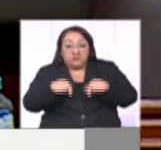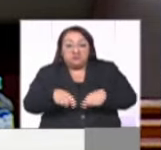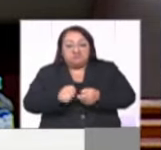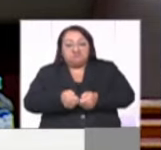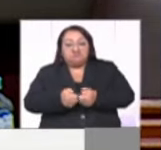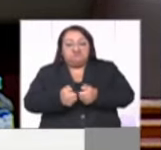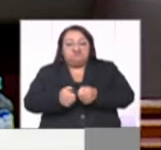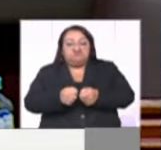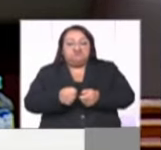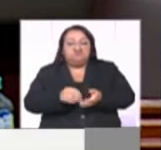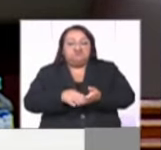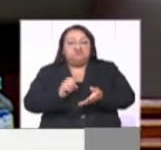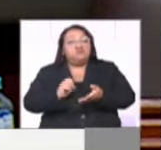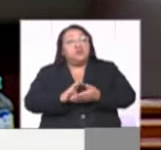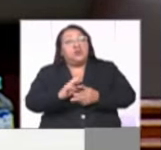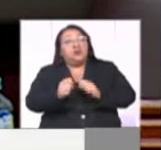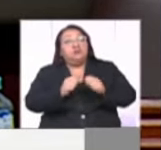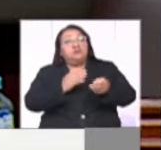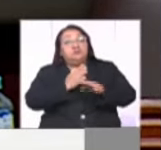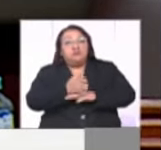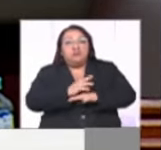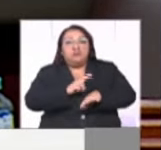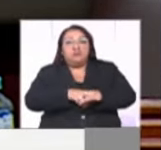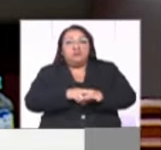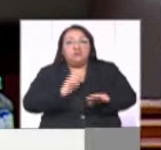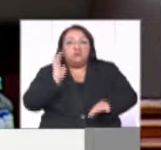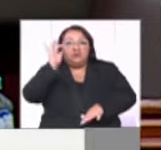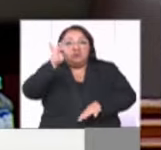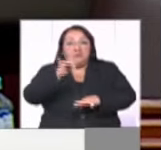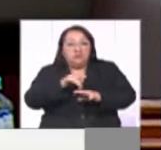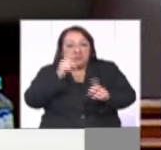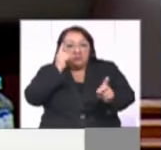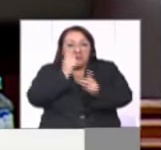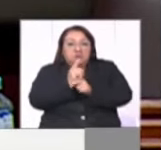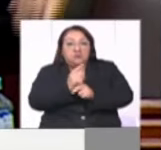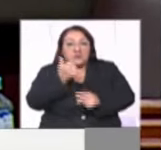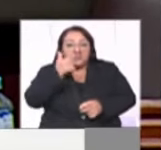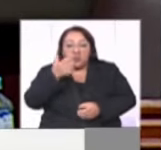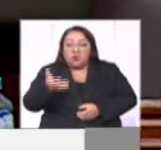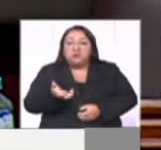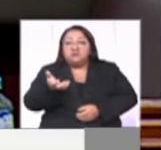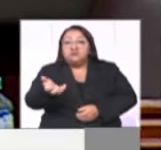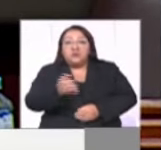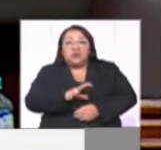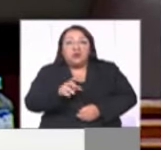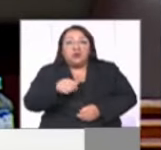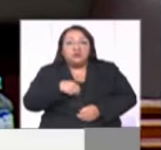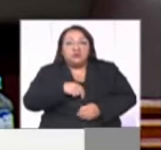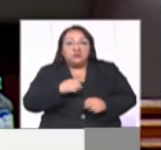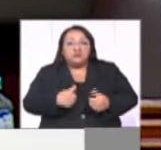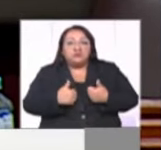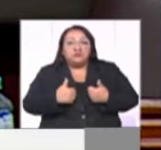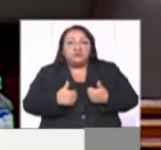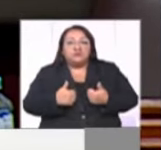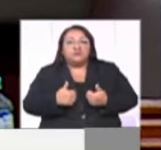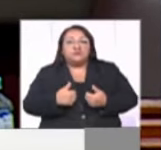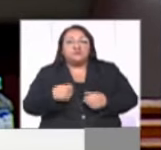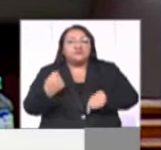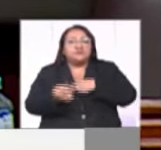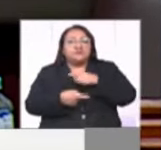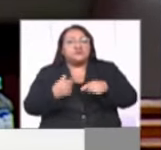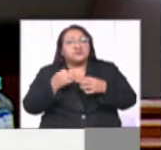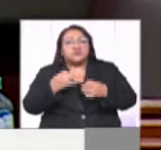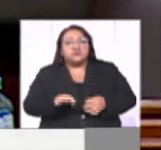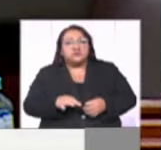se inscribe, paga su boleto de entrada y llegando pasa directamente con su teléfono. Lo que hemos vivido es un carruseleo y además